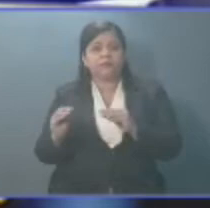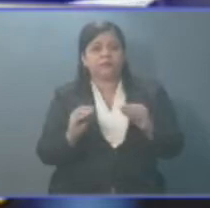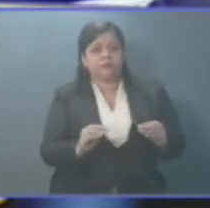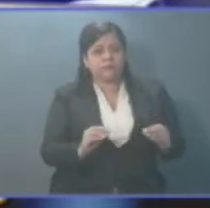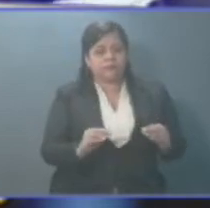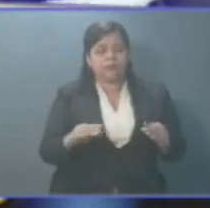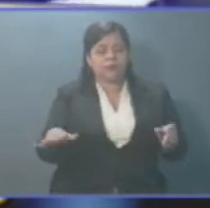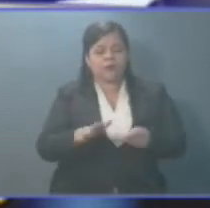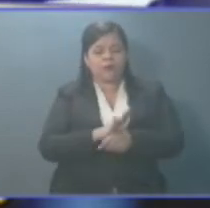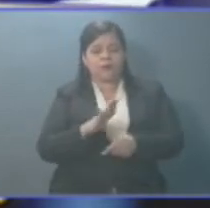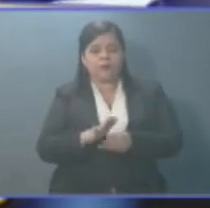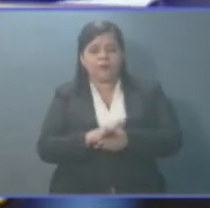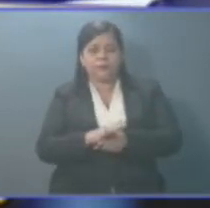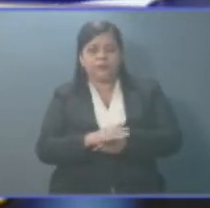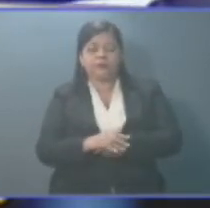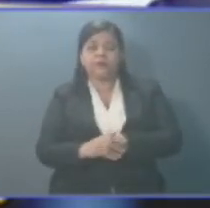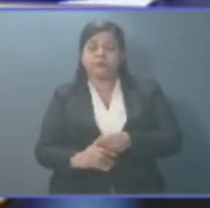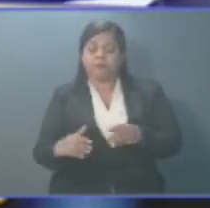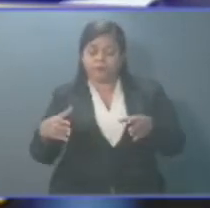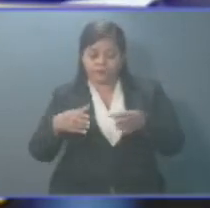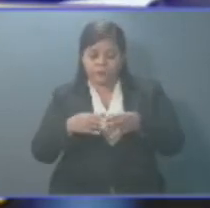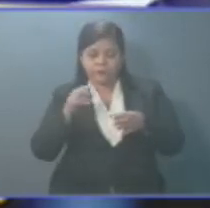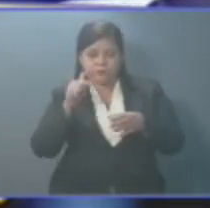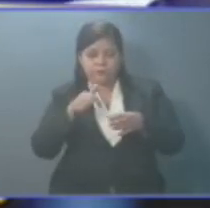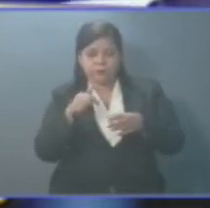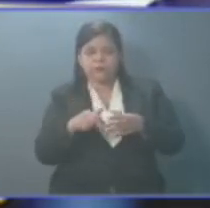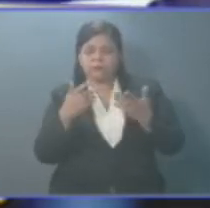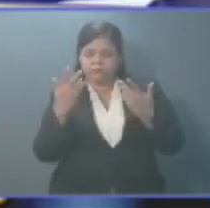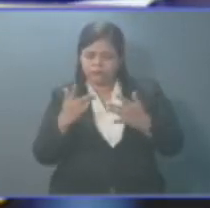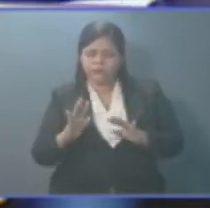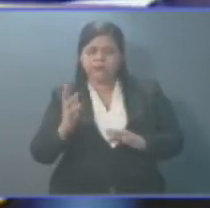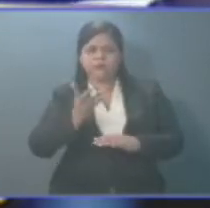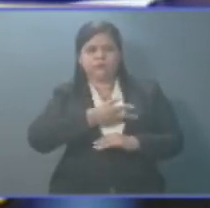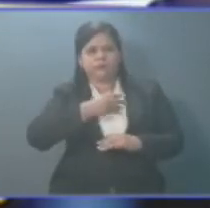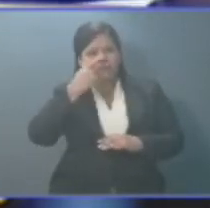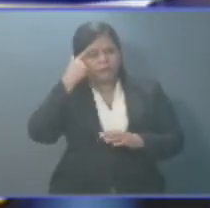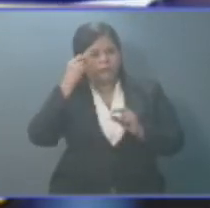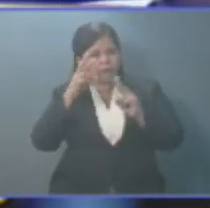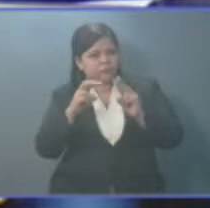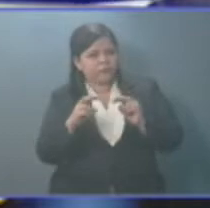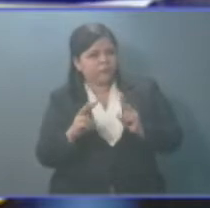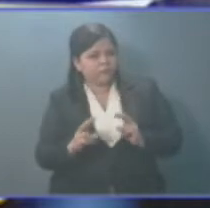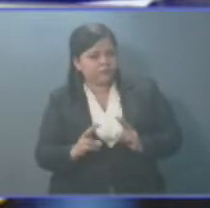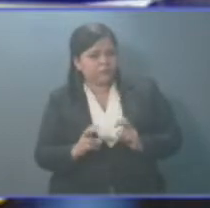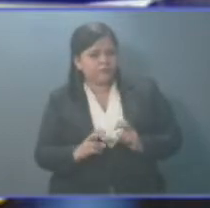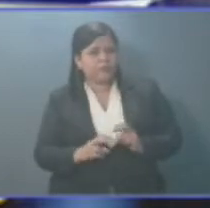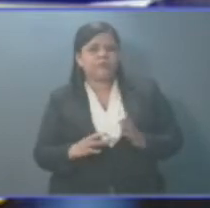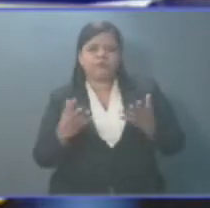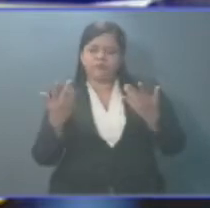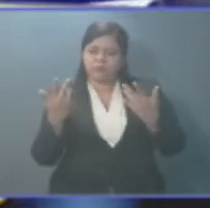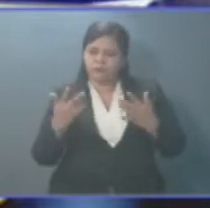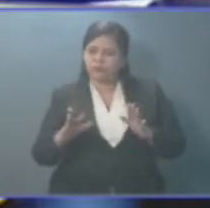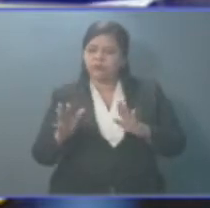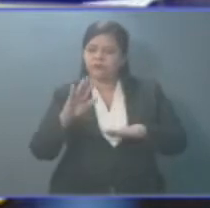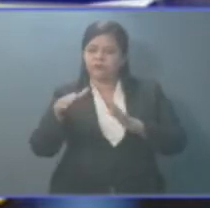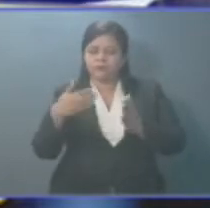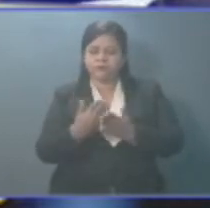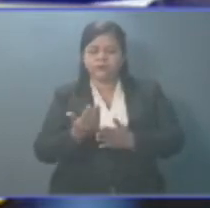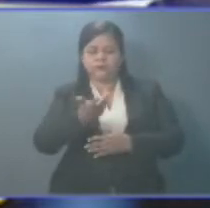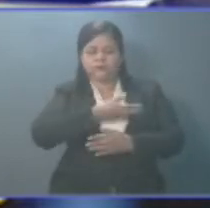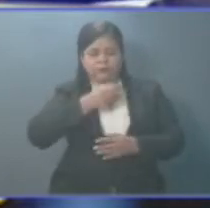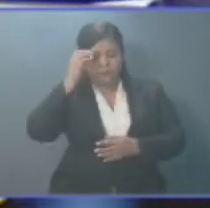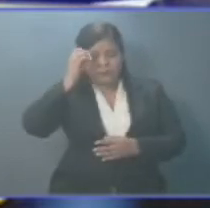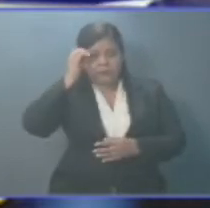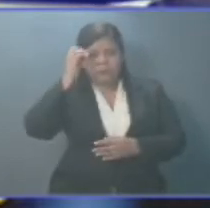integridad. Esta comisión, después del análisis respectivo de los argumentos considera que